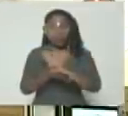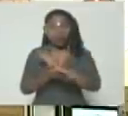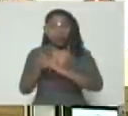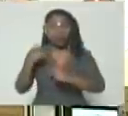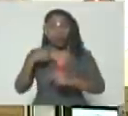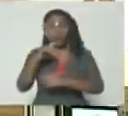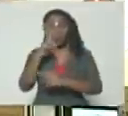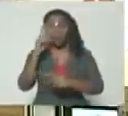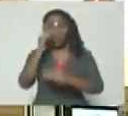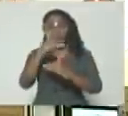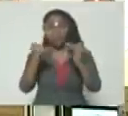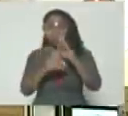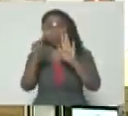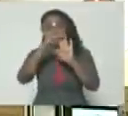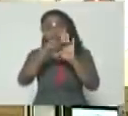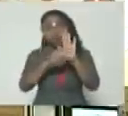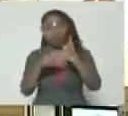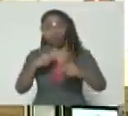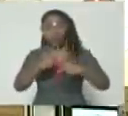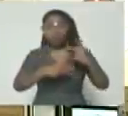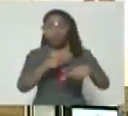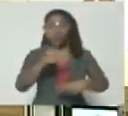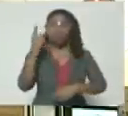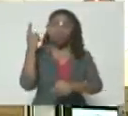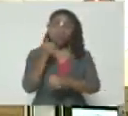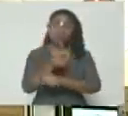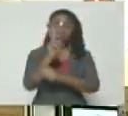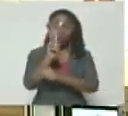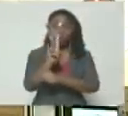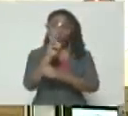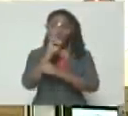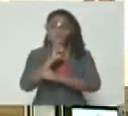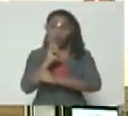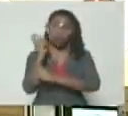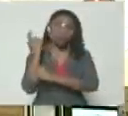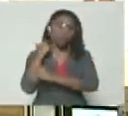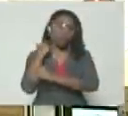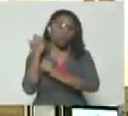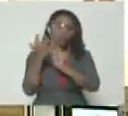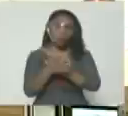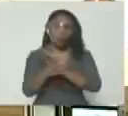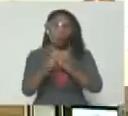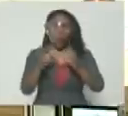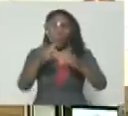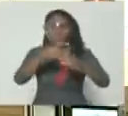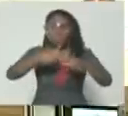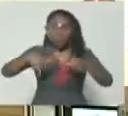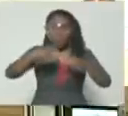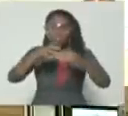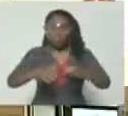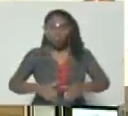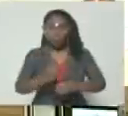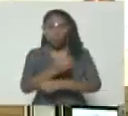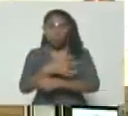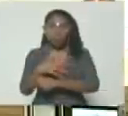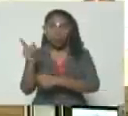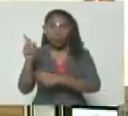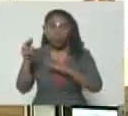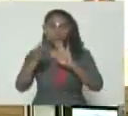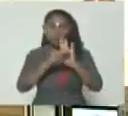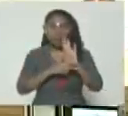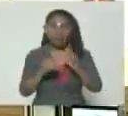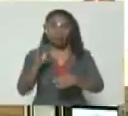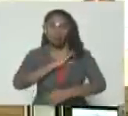lo que es la normativa en producción de que deben poseer 2 años de envejecimiento en barriles de roble blanco. Es una normativa que tenemos